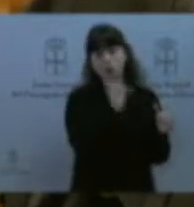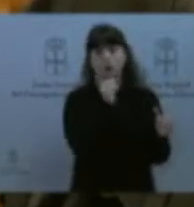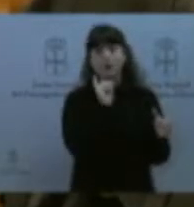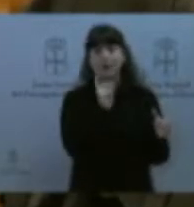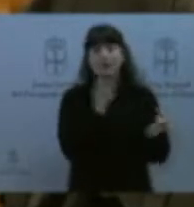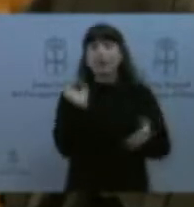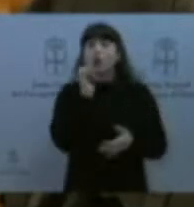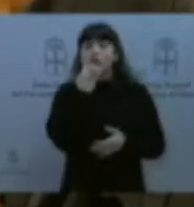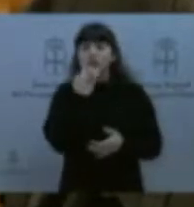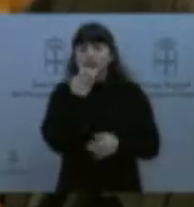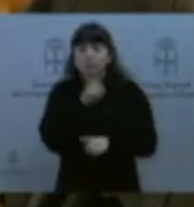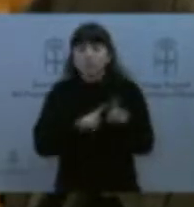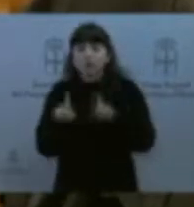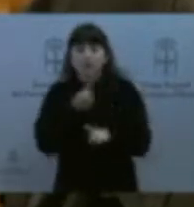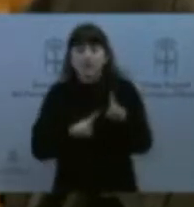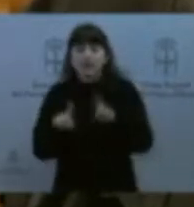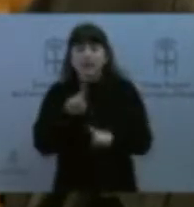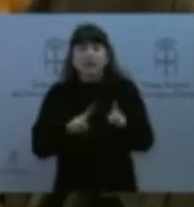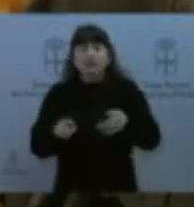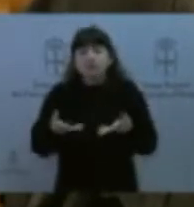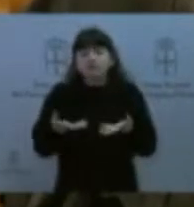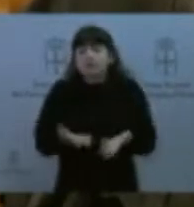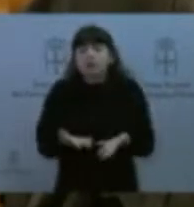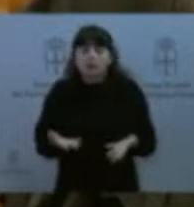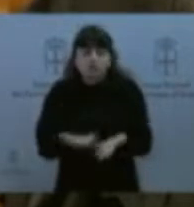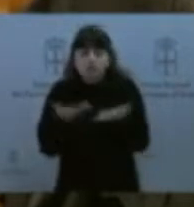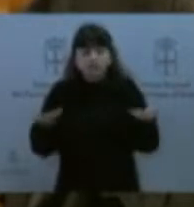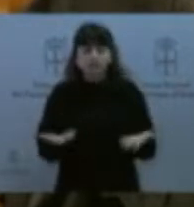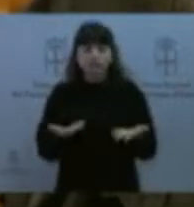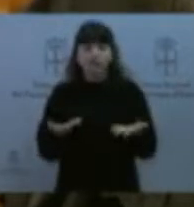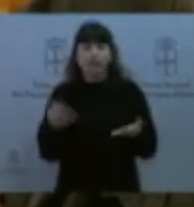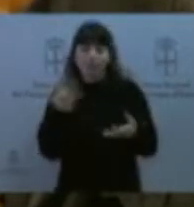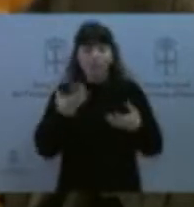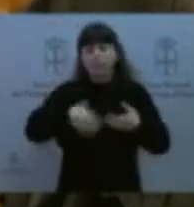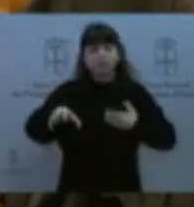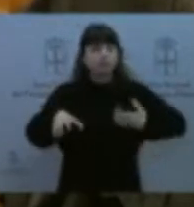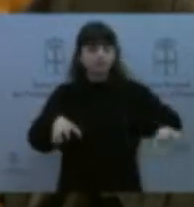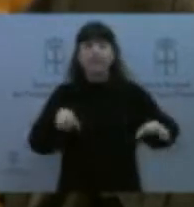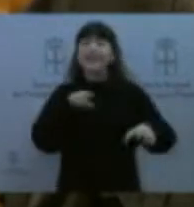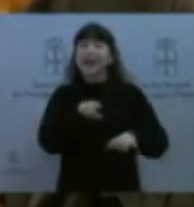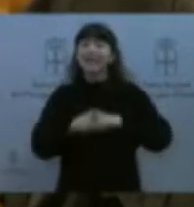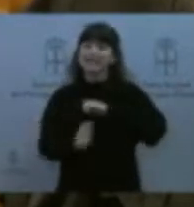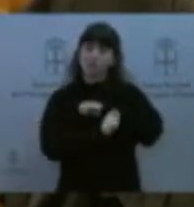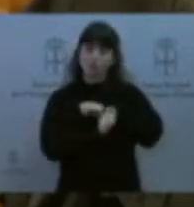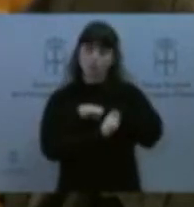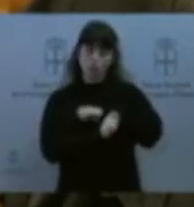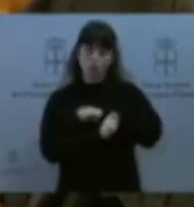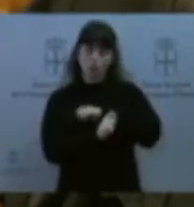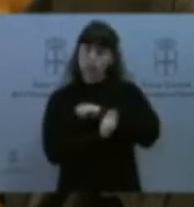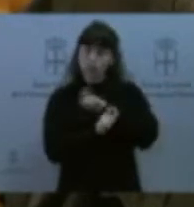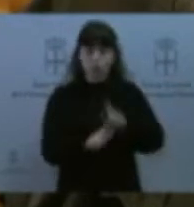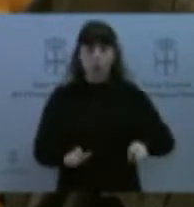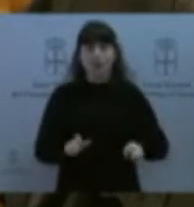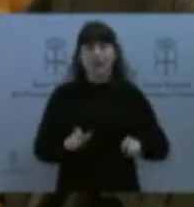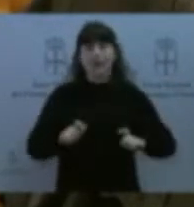que dividir, ¿no? Entonces, y ahí donde está el truco, y ahí en el personal donde está la miocha de este asunto, porque para